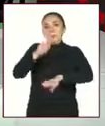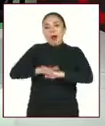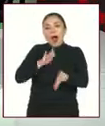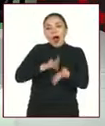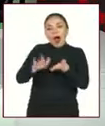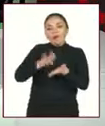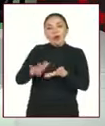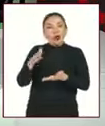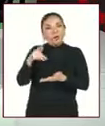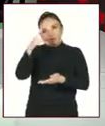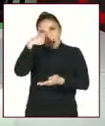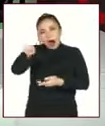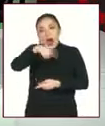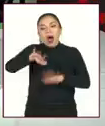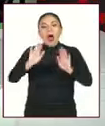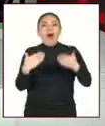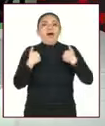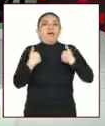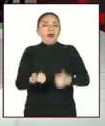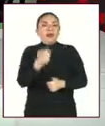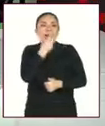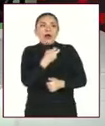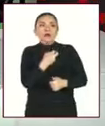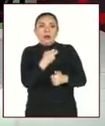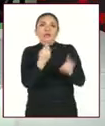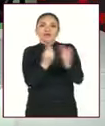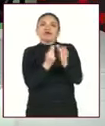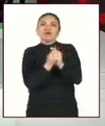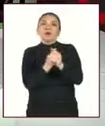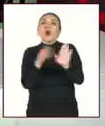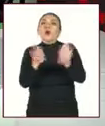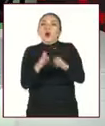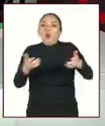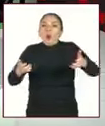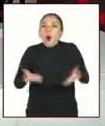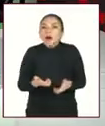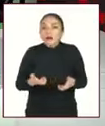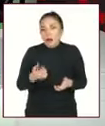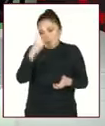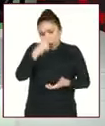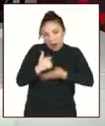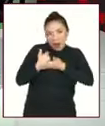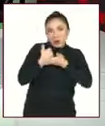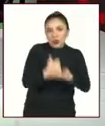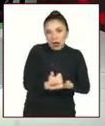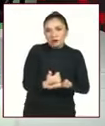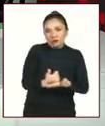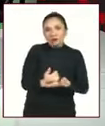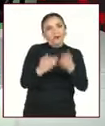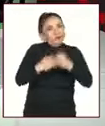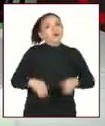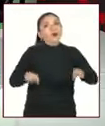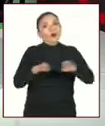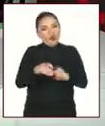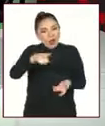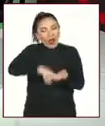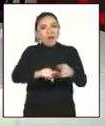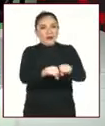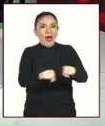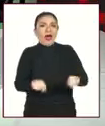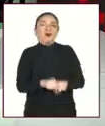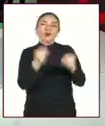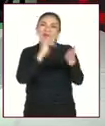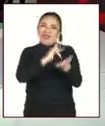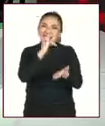han ayudado a entender mejor esta situación de cómo llevar estos imponderables en el aula. Así que muchas gracias